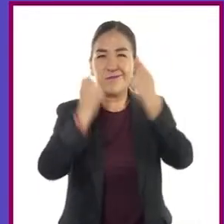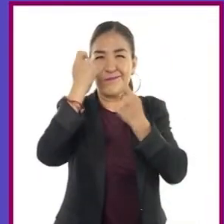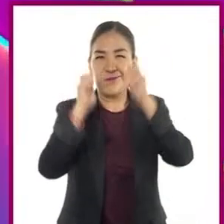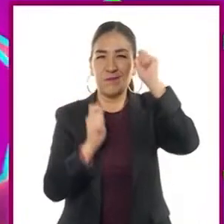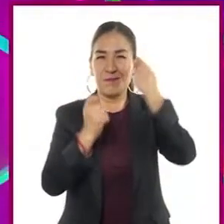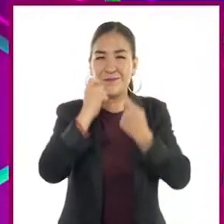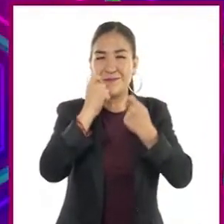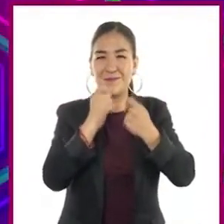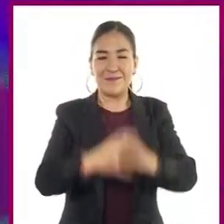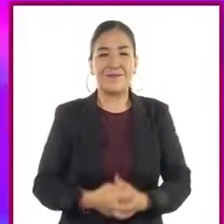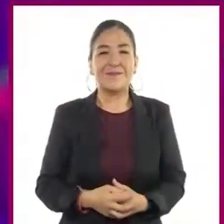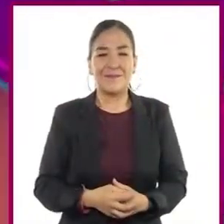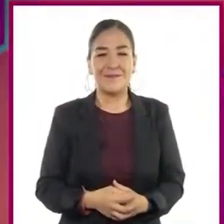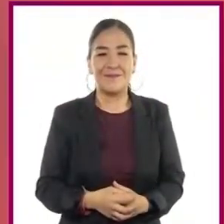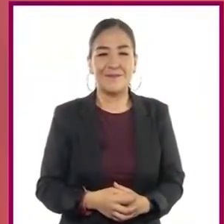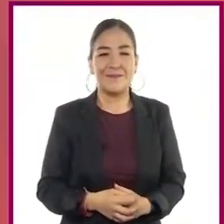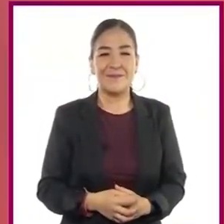torcido.